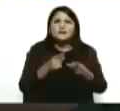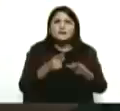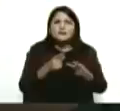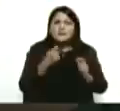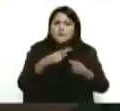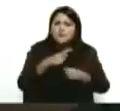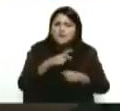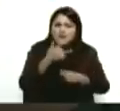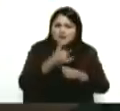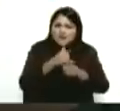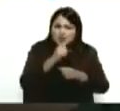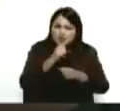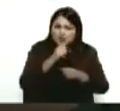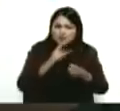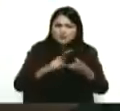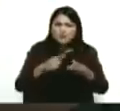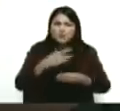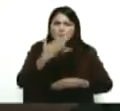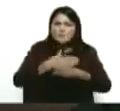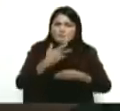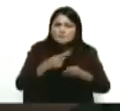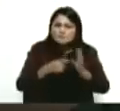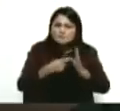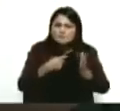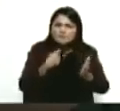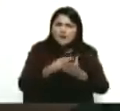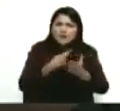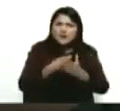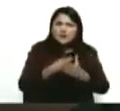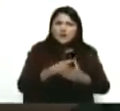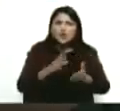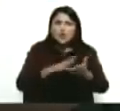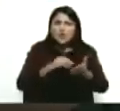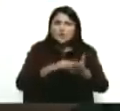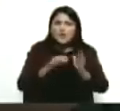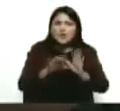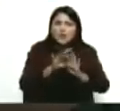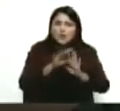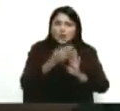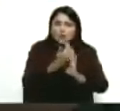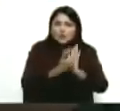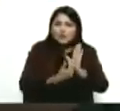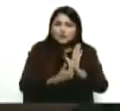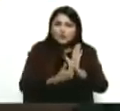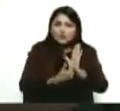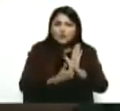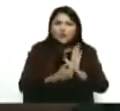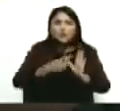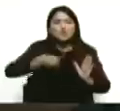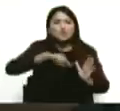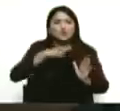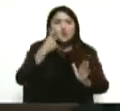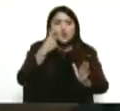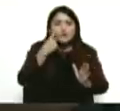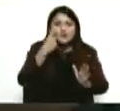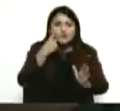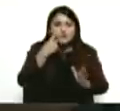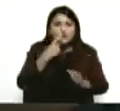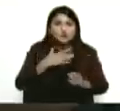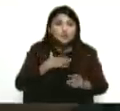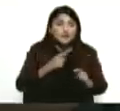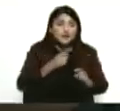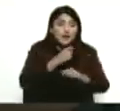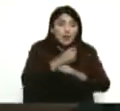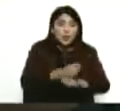bebidas alcohólicas, cuánto es lo máximo para copias y certificados documentales. Esa barbaridad la vimos. No, me graduó de bachiller, qué bueno,